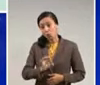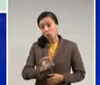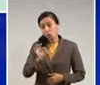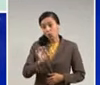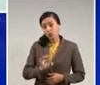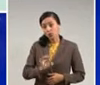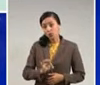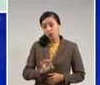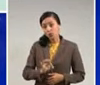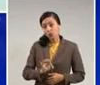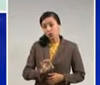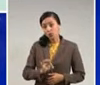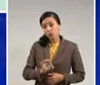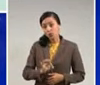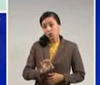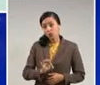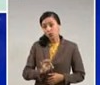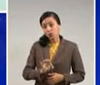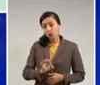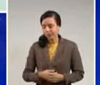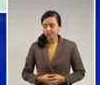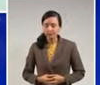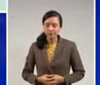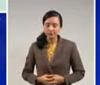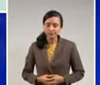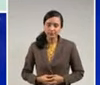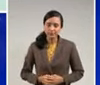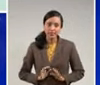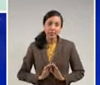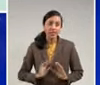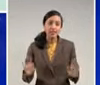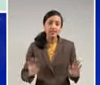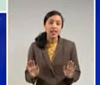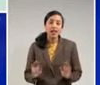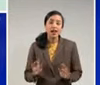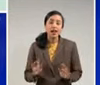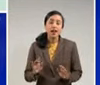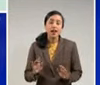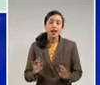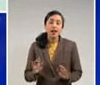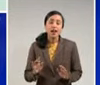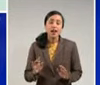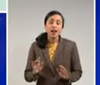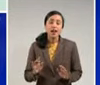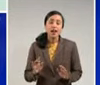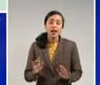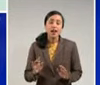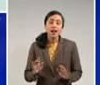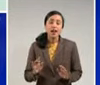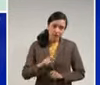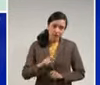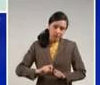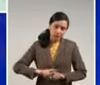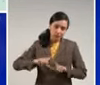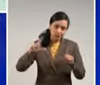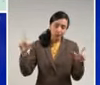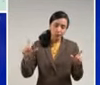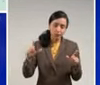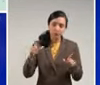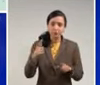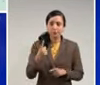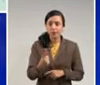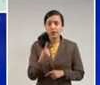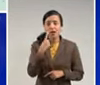indiscutiblemente bastante elevado. Finalmente, vamos a ver si logramos que nos pongan la pantalla de